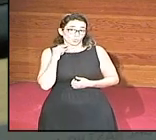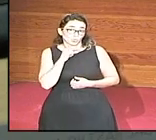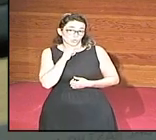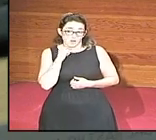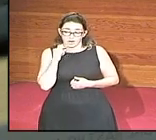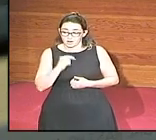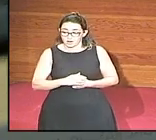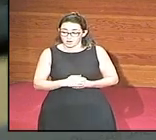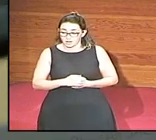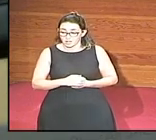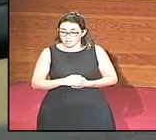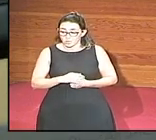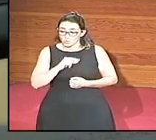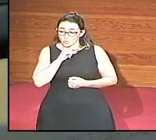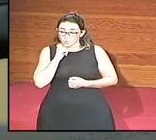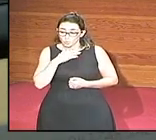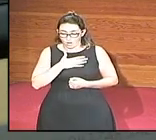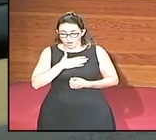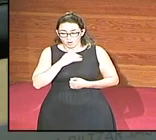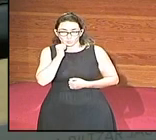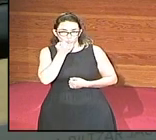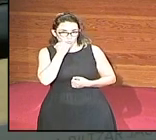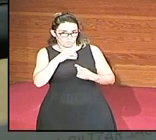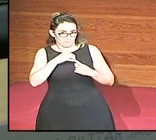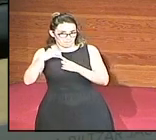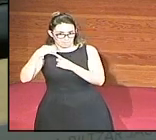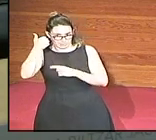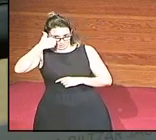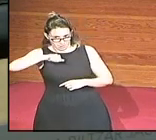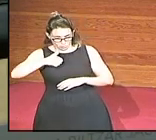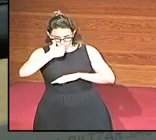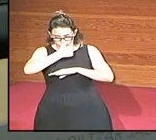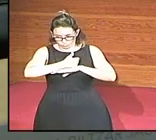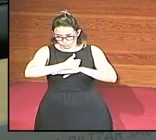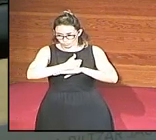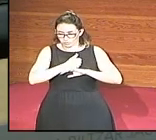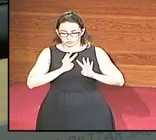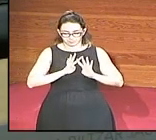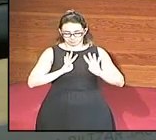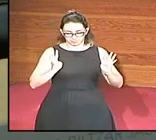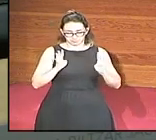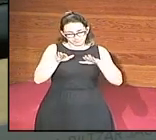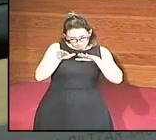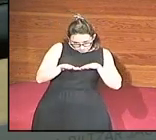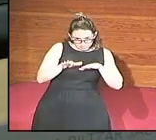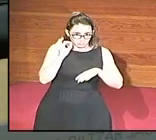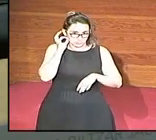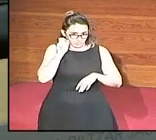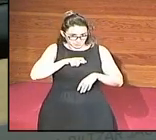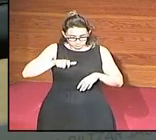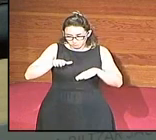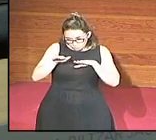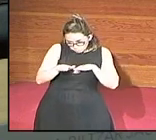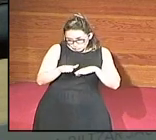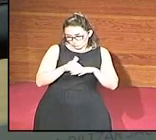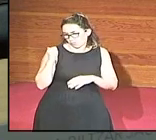un cura del Patriarcado de Moscú, con sus feligresas de toda la vida, que no